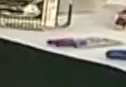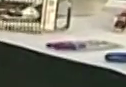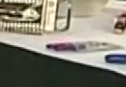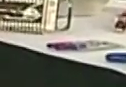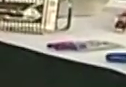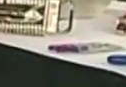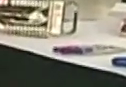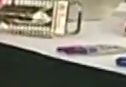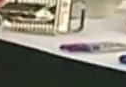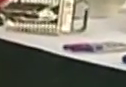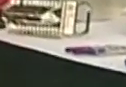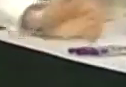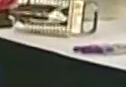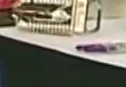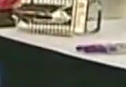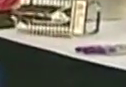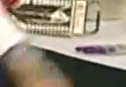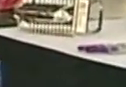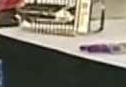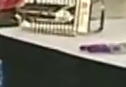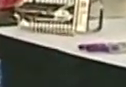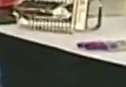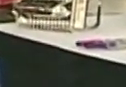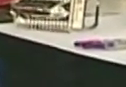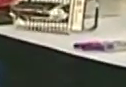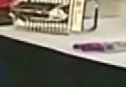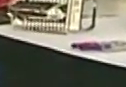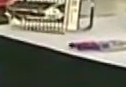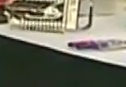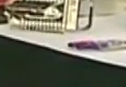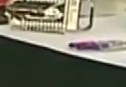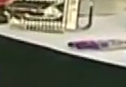buenas tardes venezuela que viva la patria